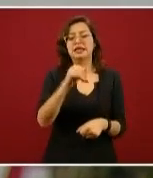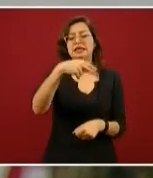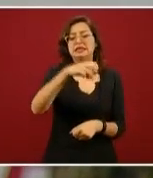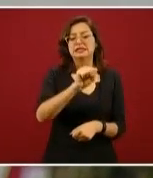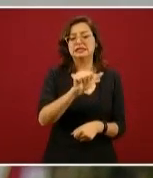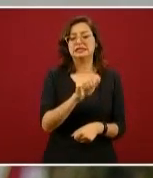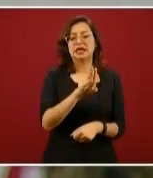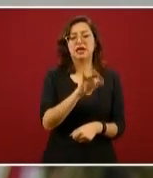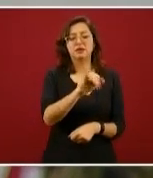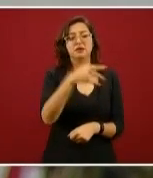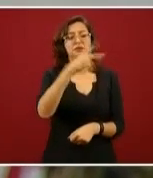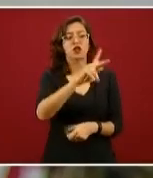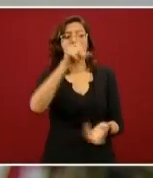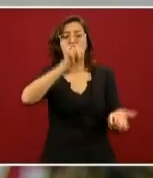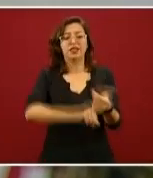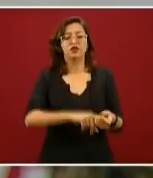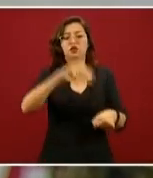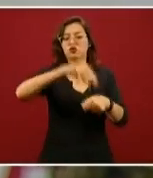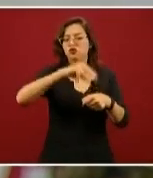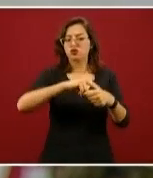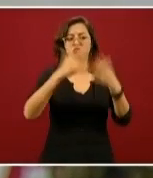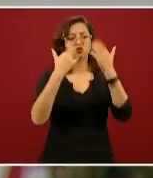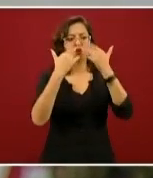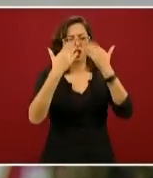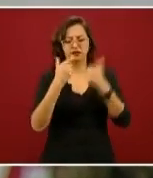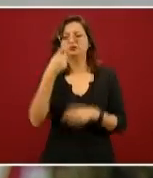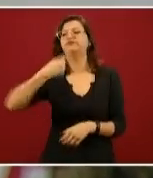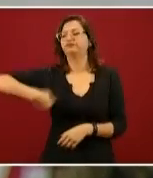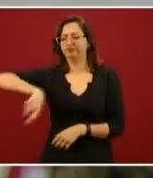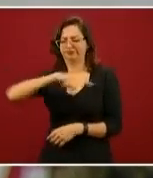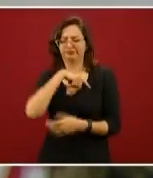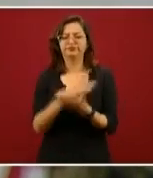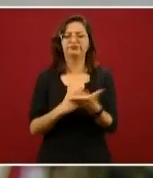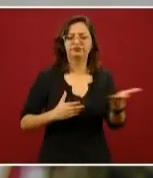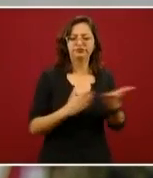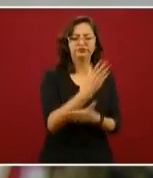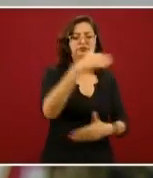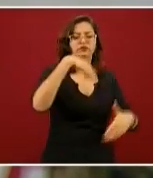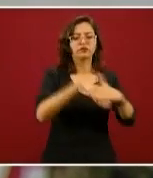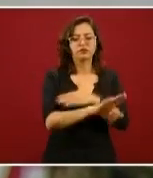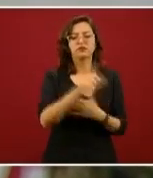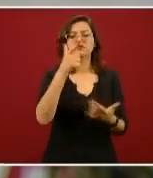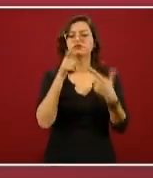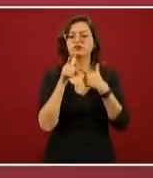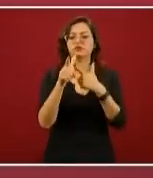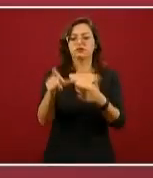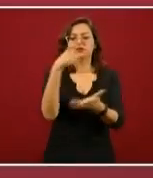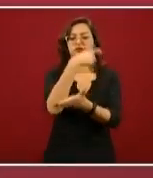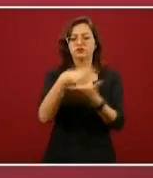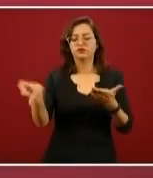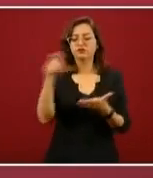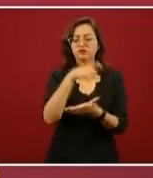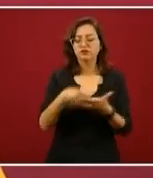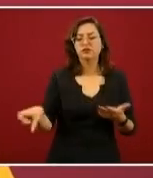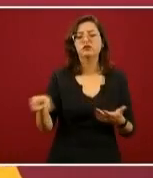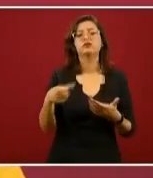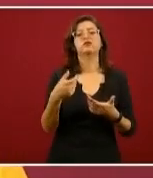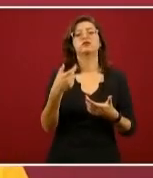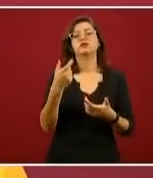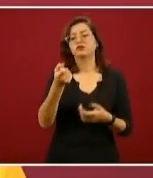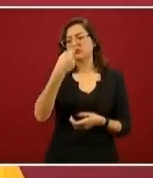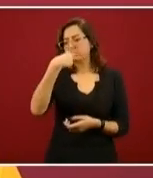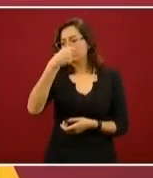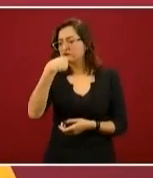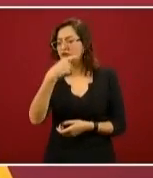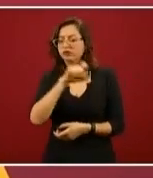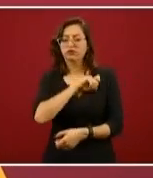también van a estar por fases. Vamos a seguir en la compra y distribución de equipo y medicamentos especializados,